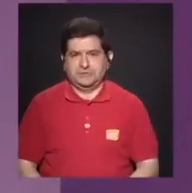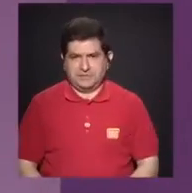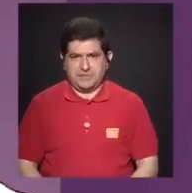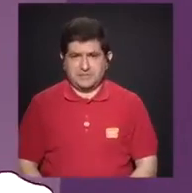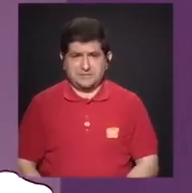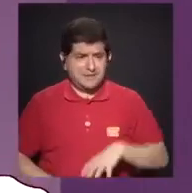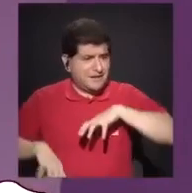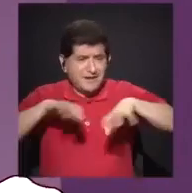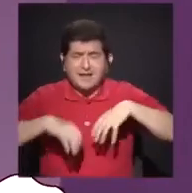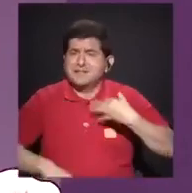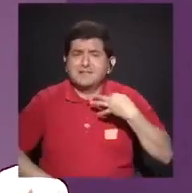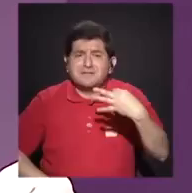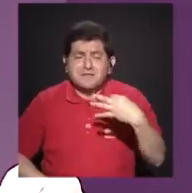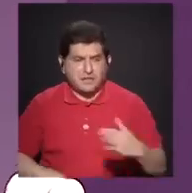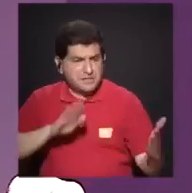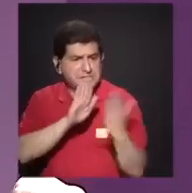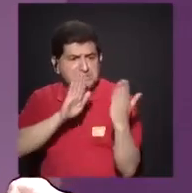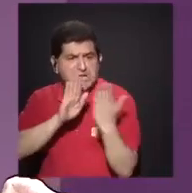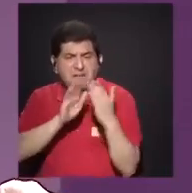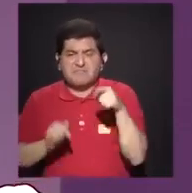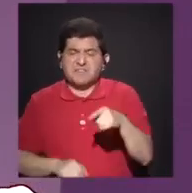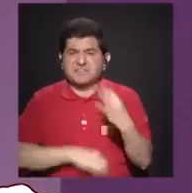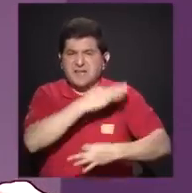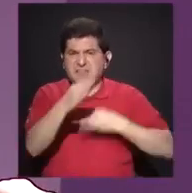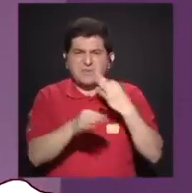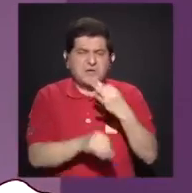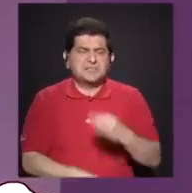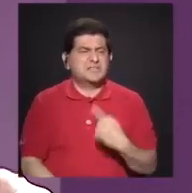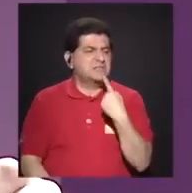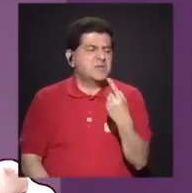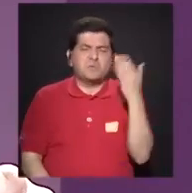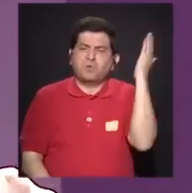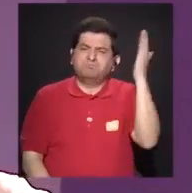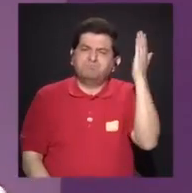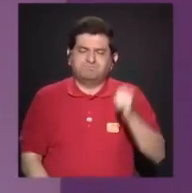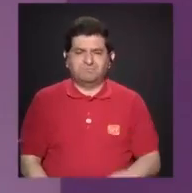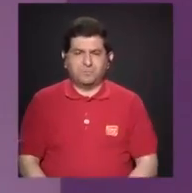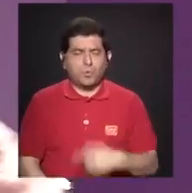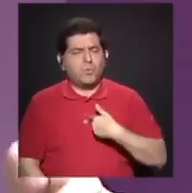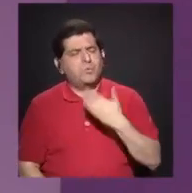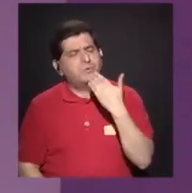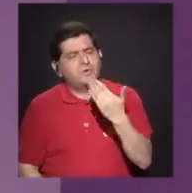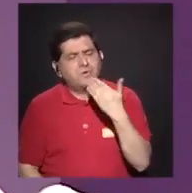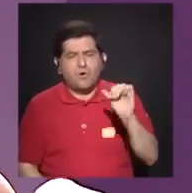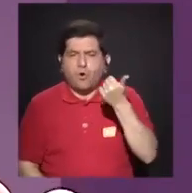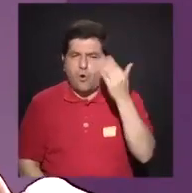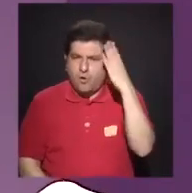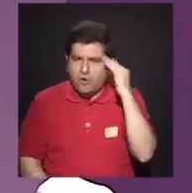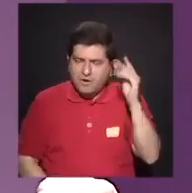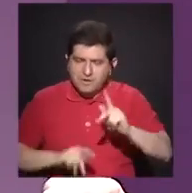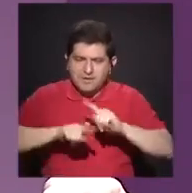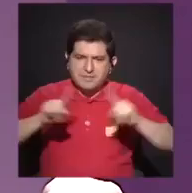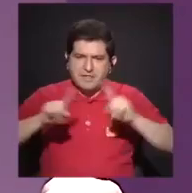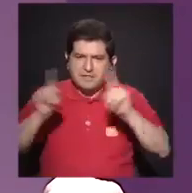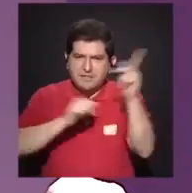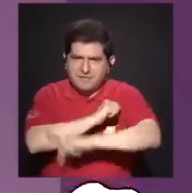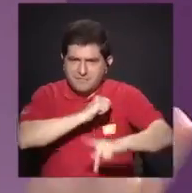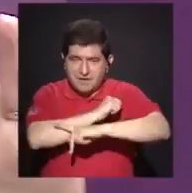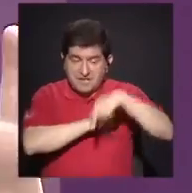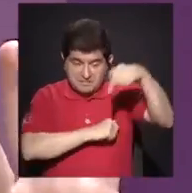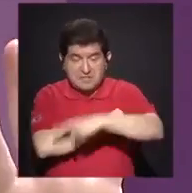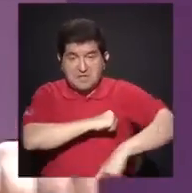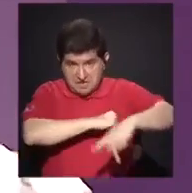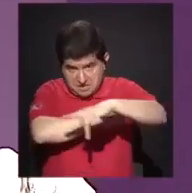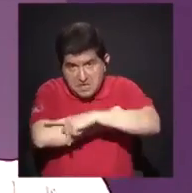cotidiana enfrentándonos con todos estos discursos. Una agradece realmente cuando conoce otras experiencias de países, vivir en un país